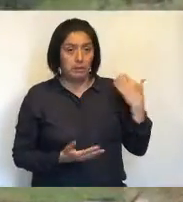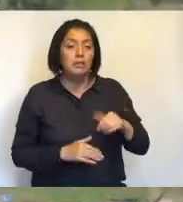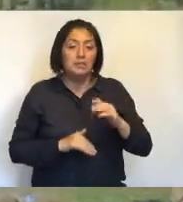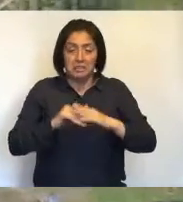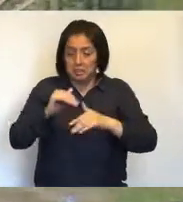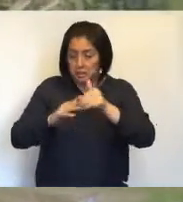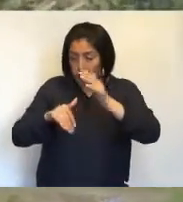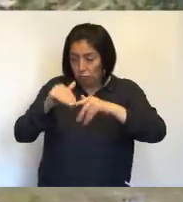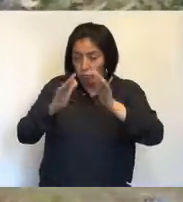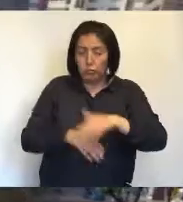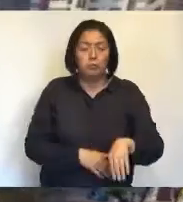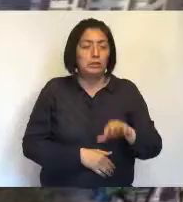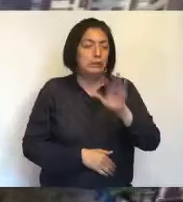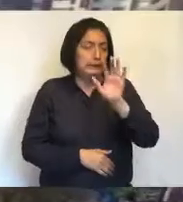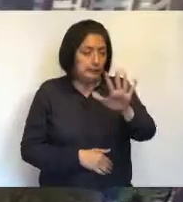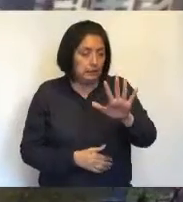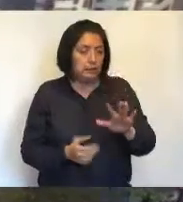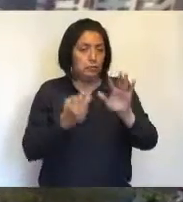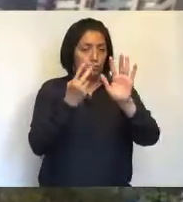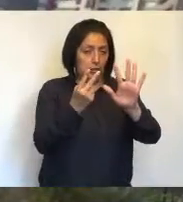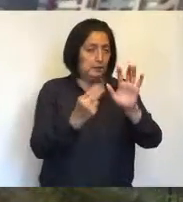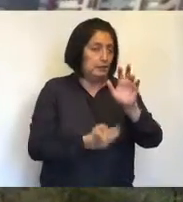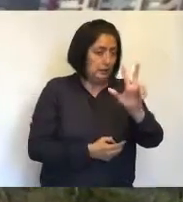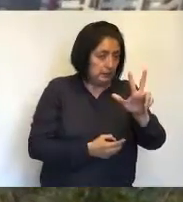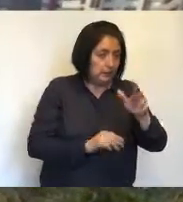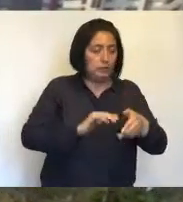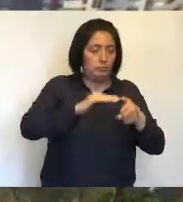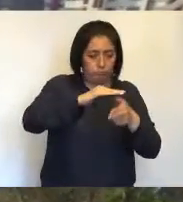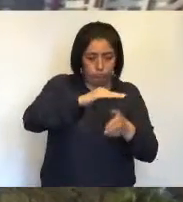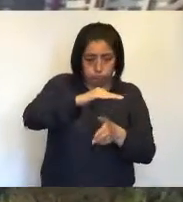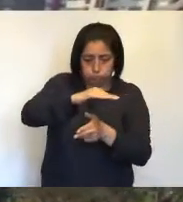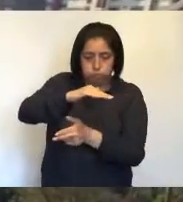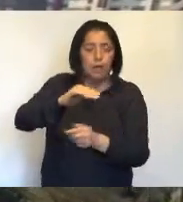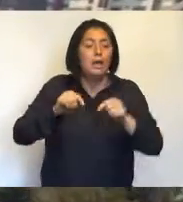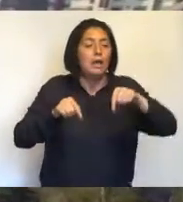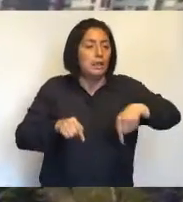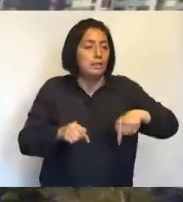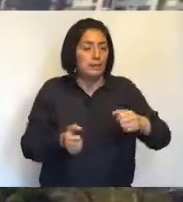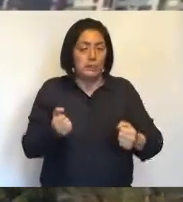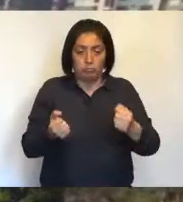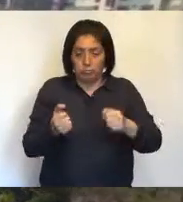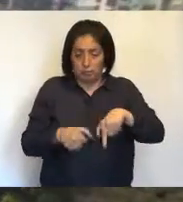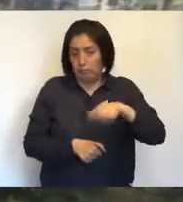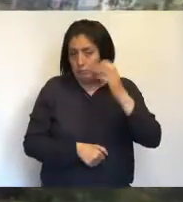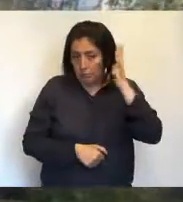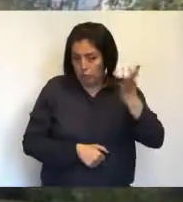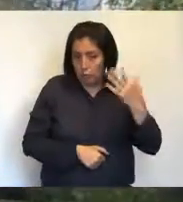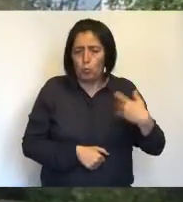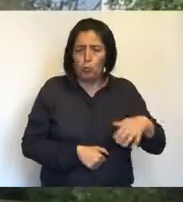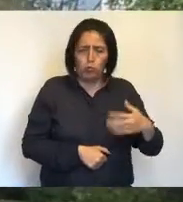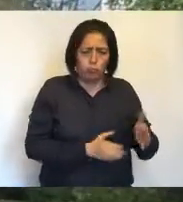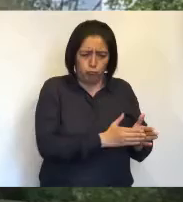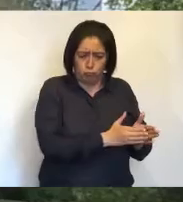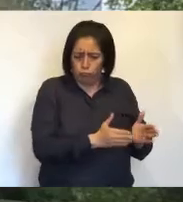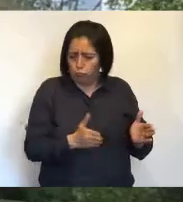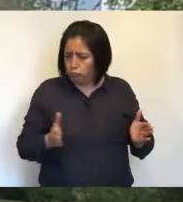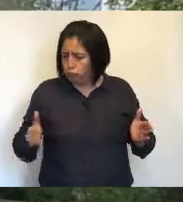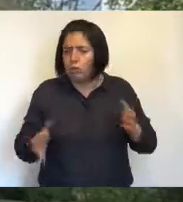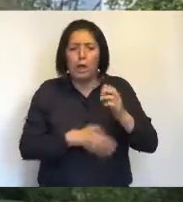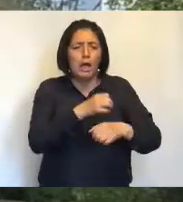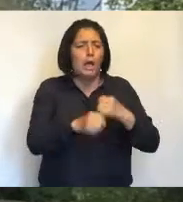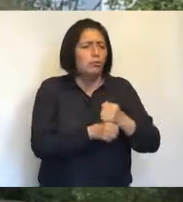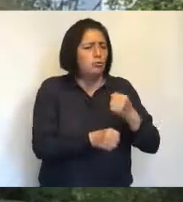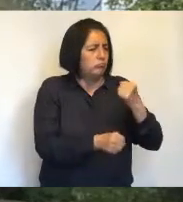que es una obra que alberga 573 espacios para vehículos aquí en Miraflores. Ha sido un año lleno de